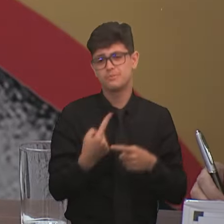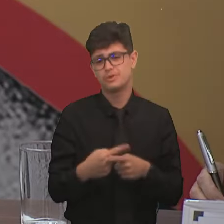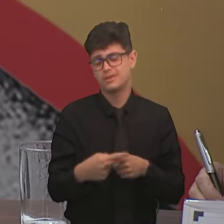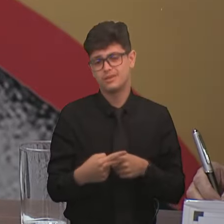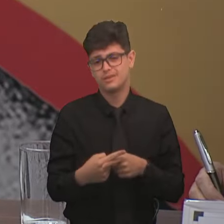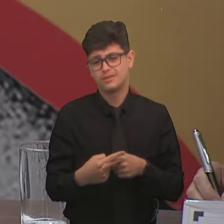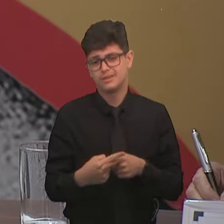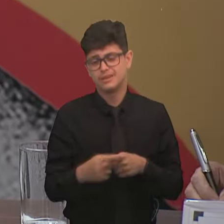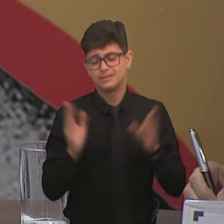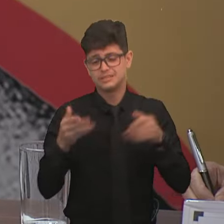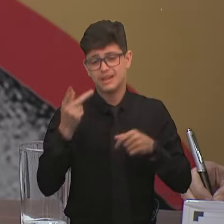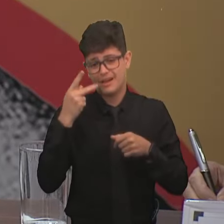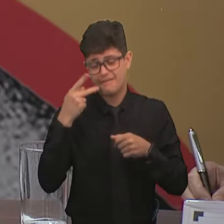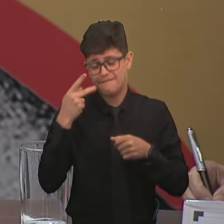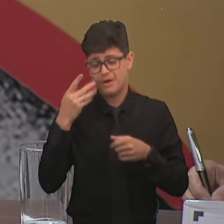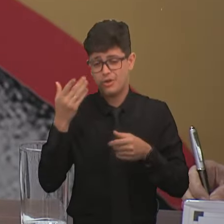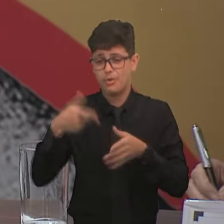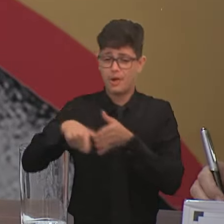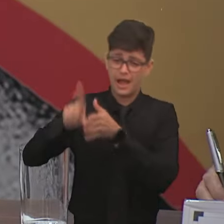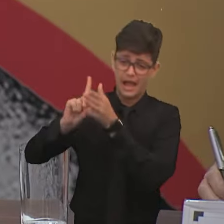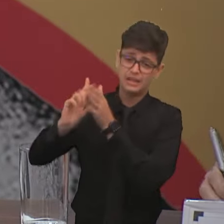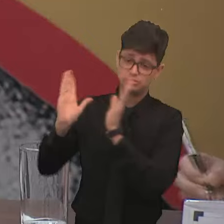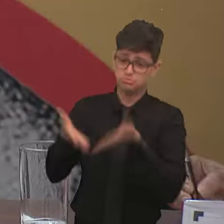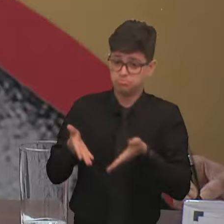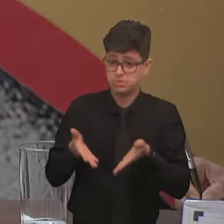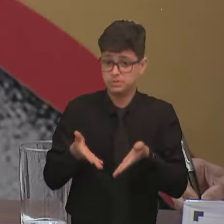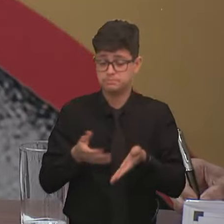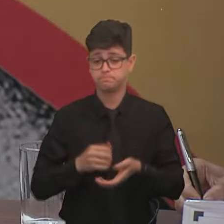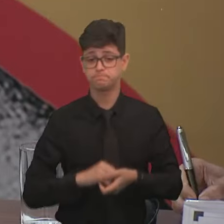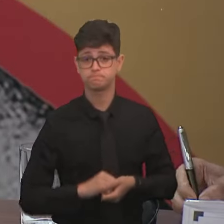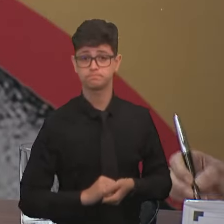preocupa hoy, como ya fue dicho,